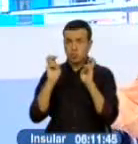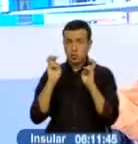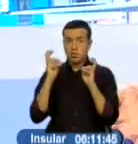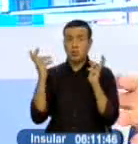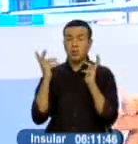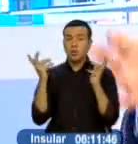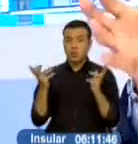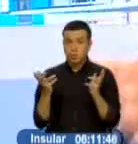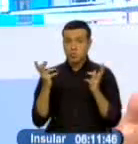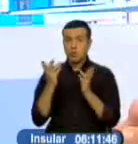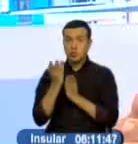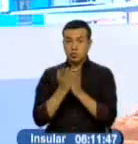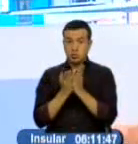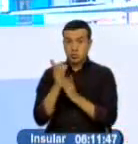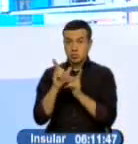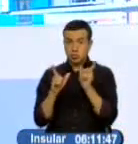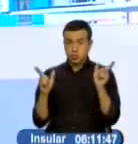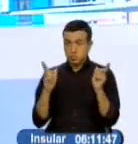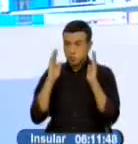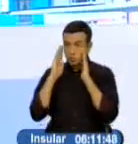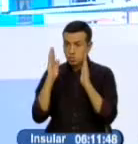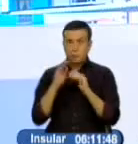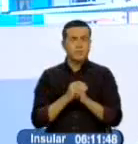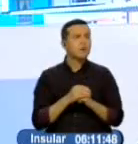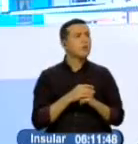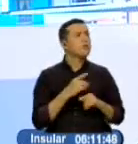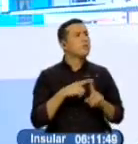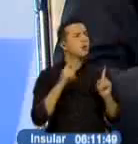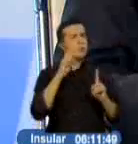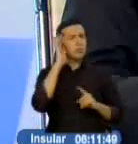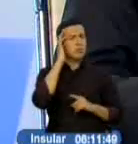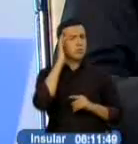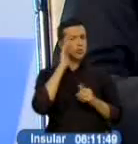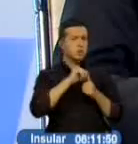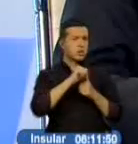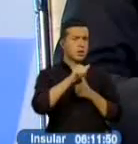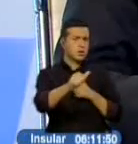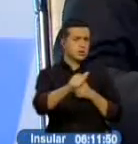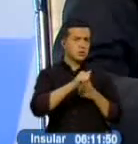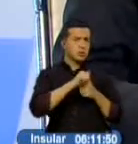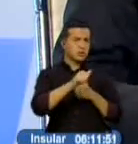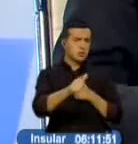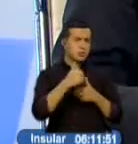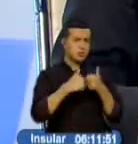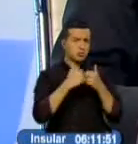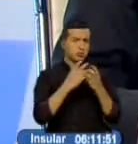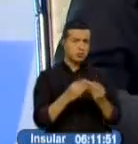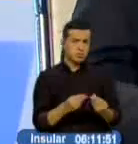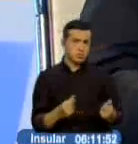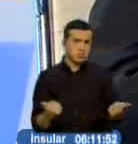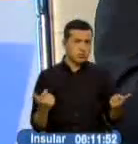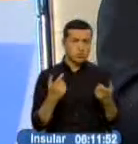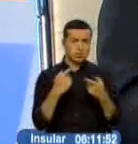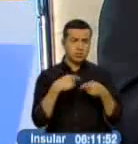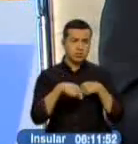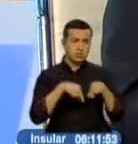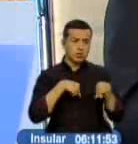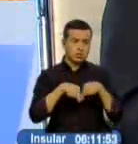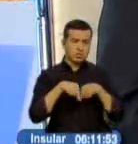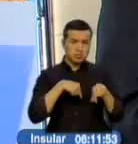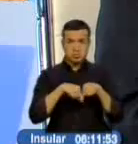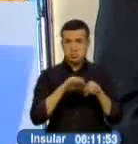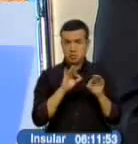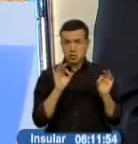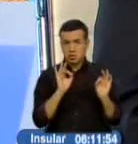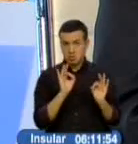acercamiento del servicio a la ciudadanía. Pero si la preocupación es la distancia, la solución podría ser un transporte escolar